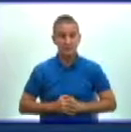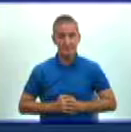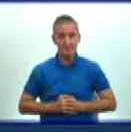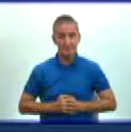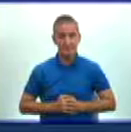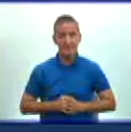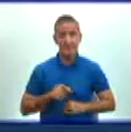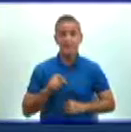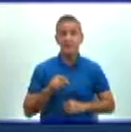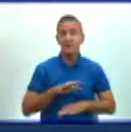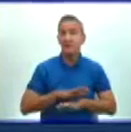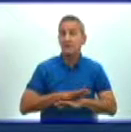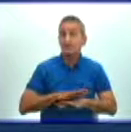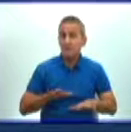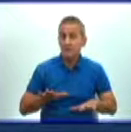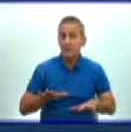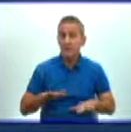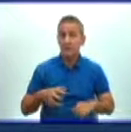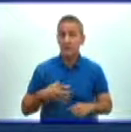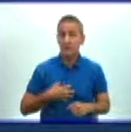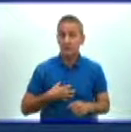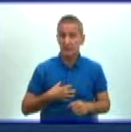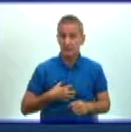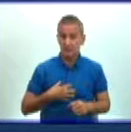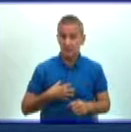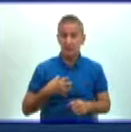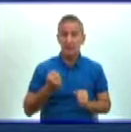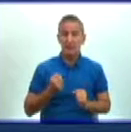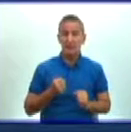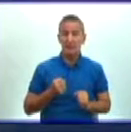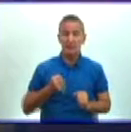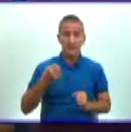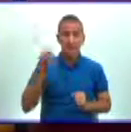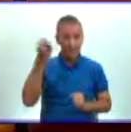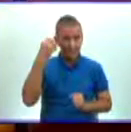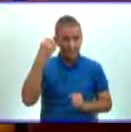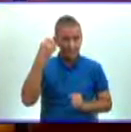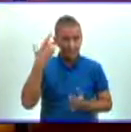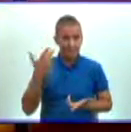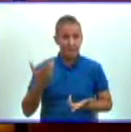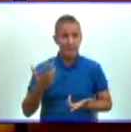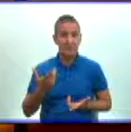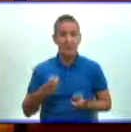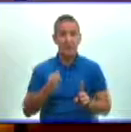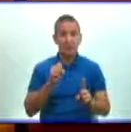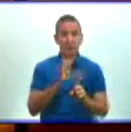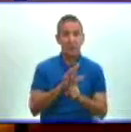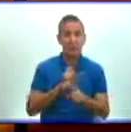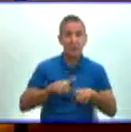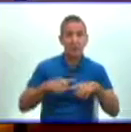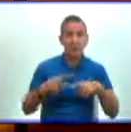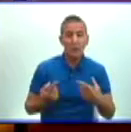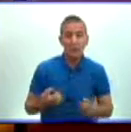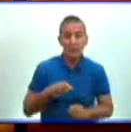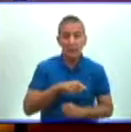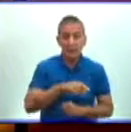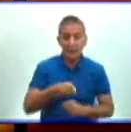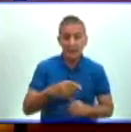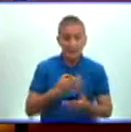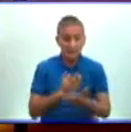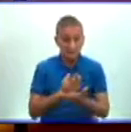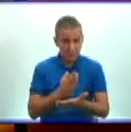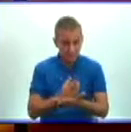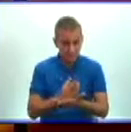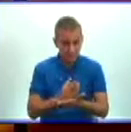Ya ustedes tenían que haber llegado a esta clase con un inicio, porque para eso es la clase